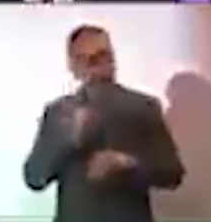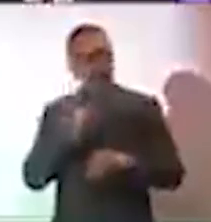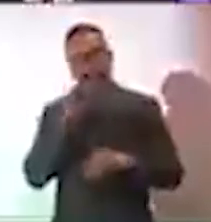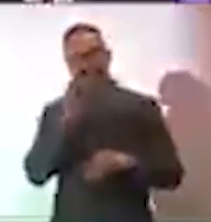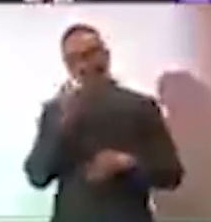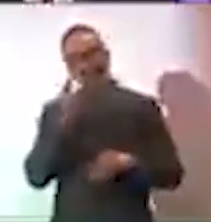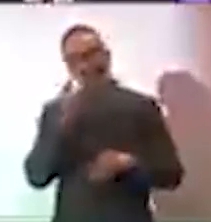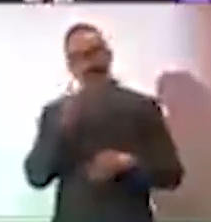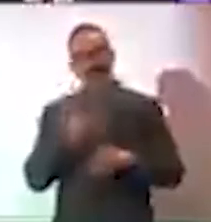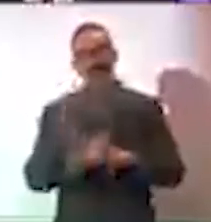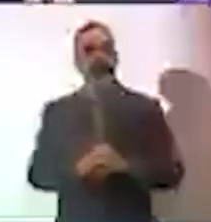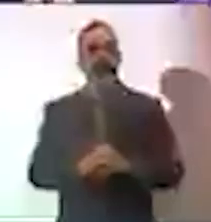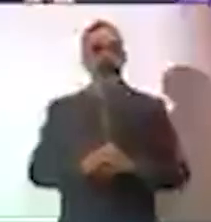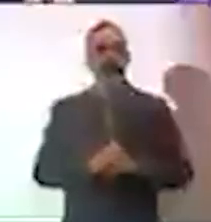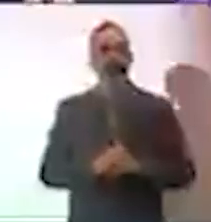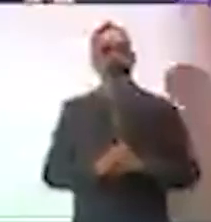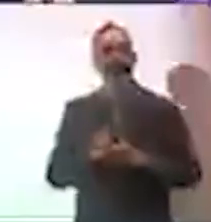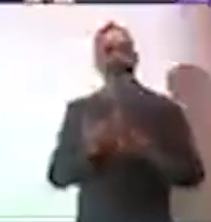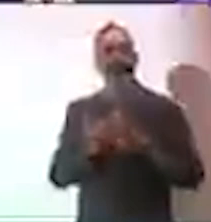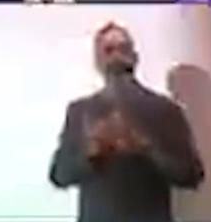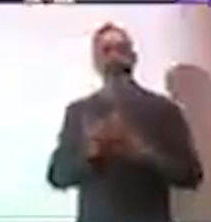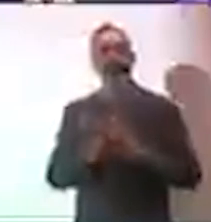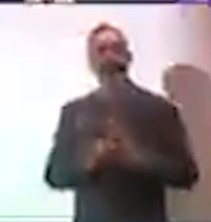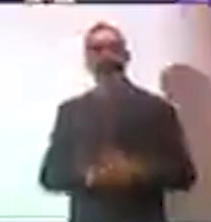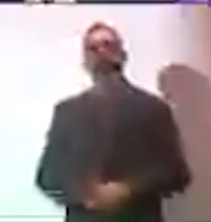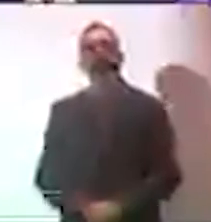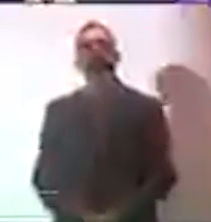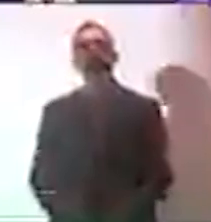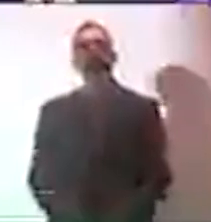las alcaldías. Nunca que las presione.